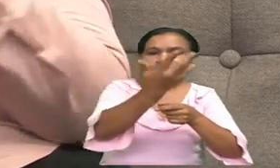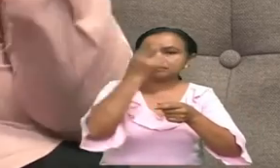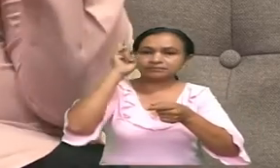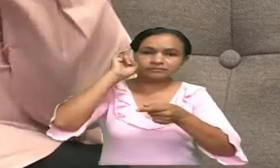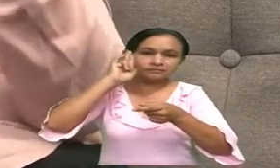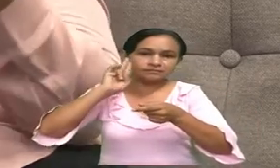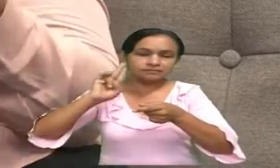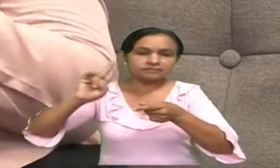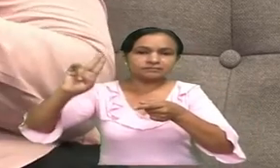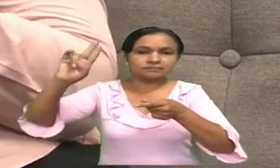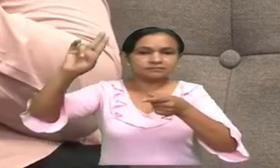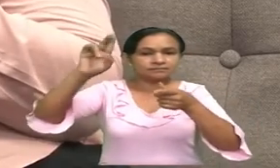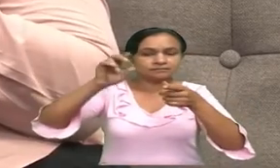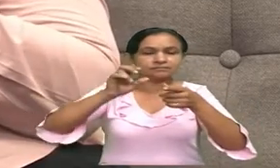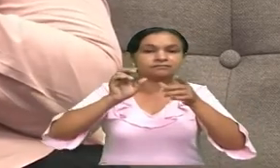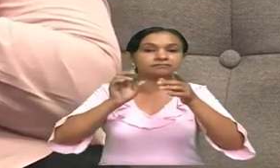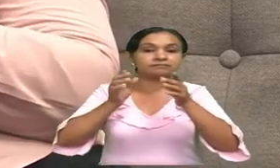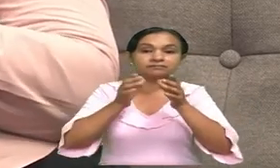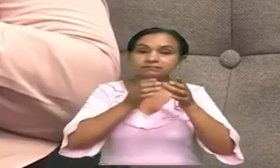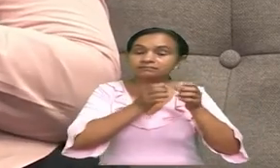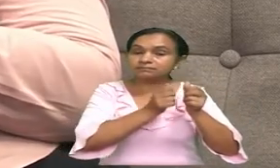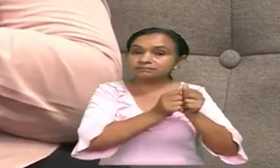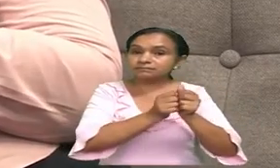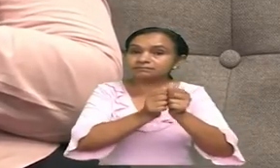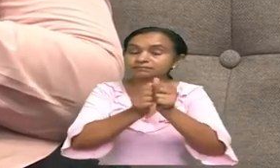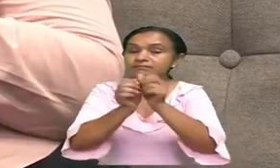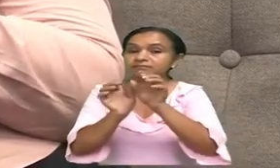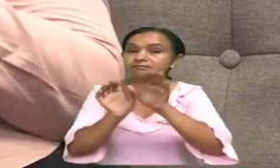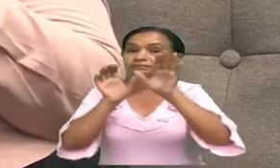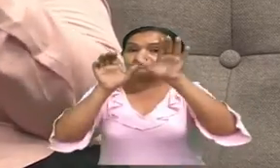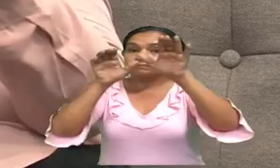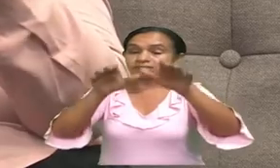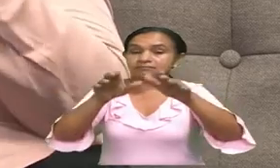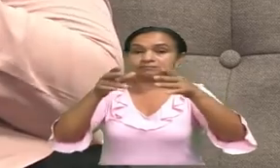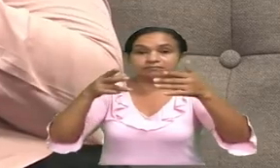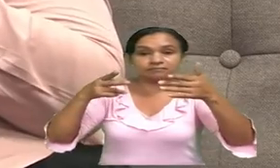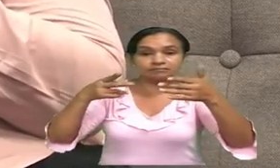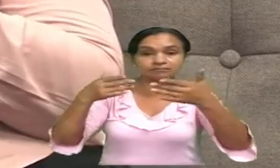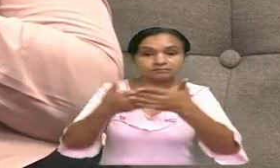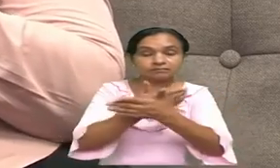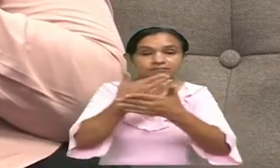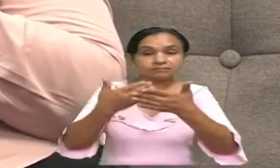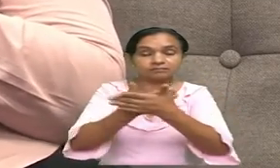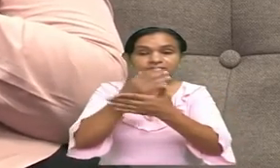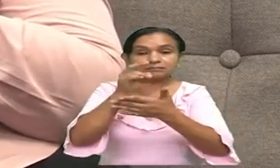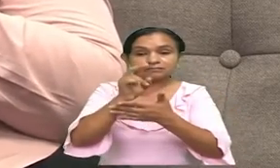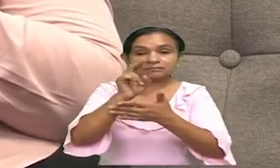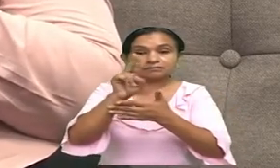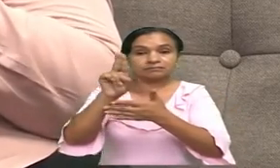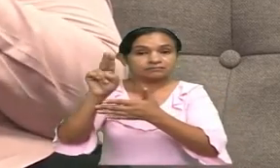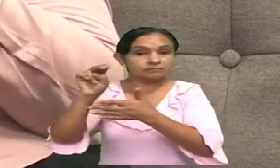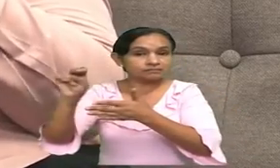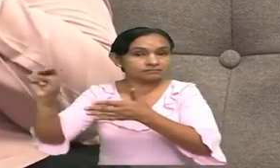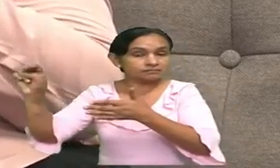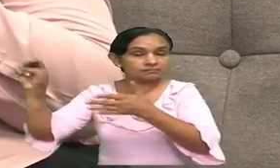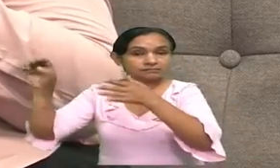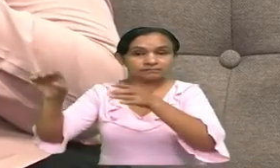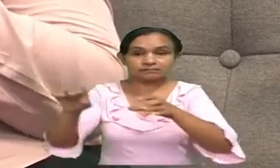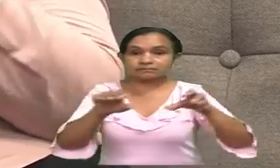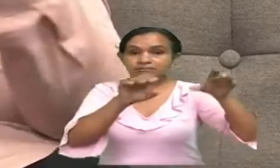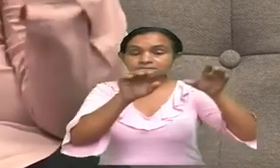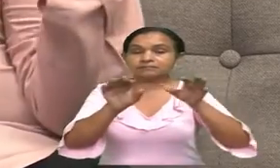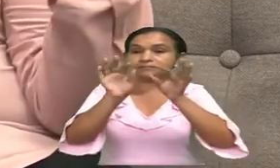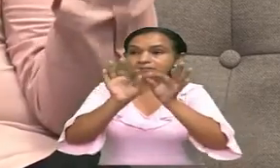universidades. Les invitamos a León, porque León estaba reinaugurando el CUUM, y fue un evento